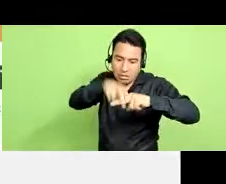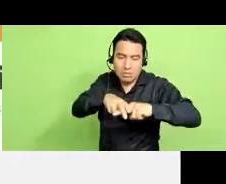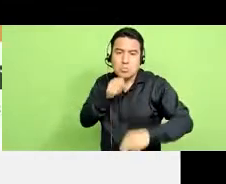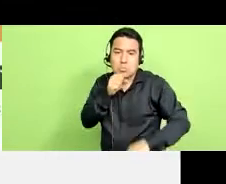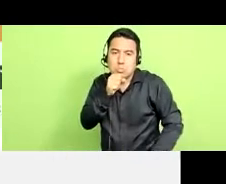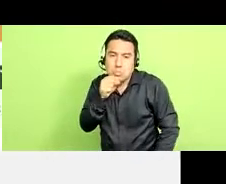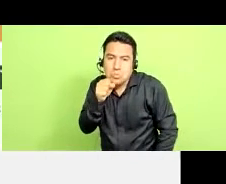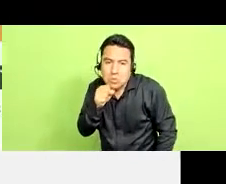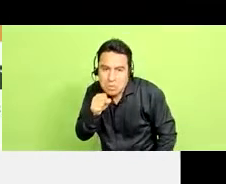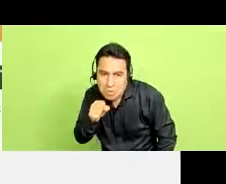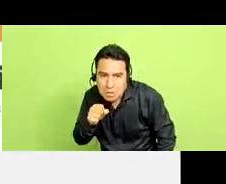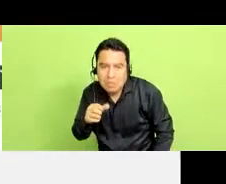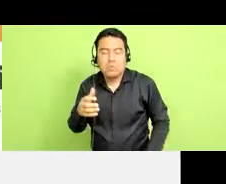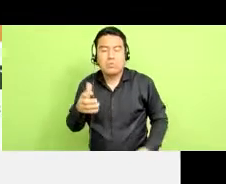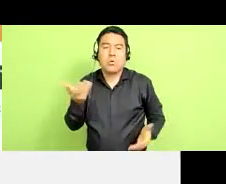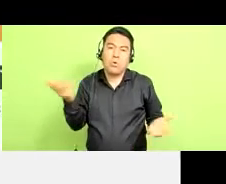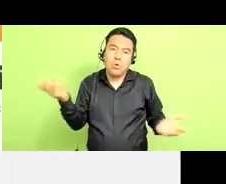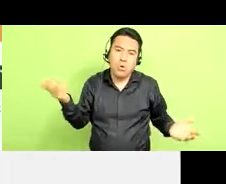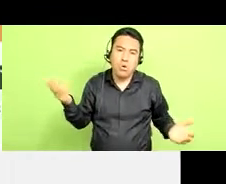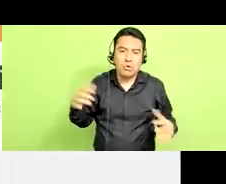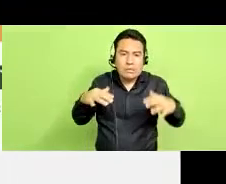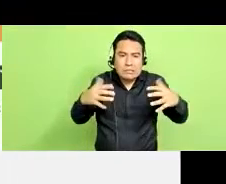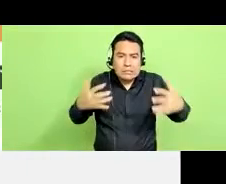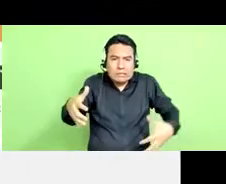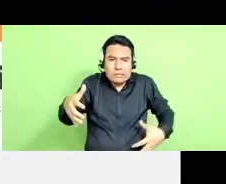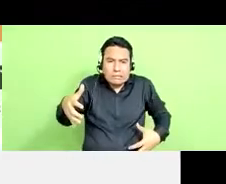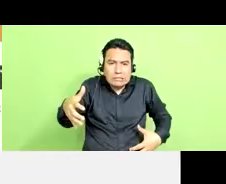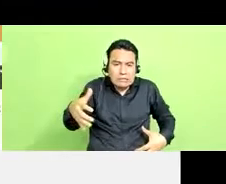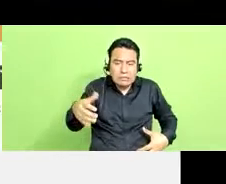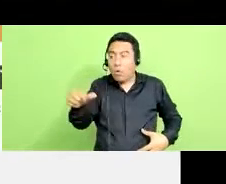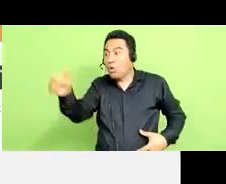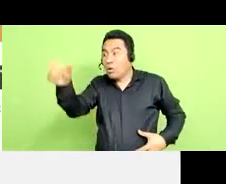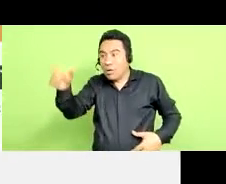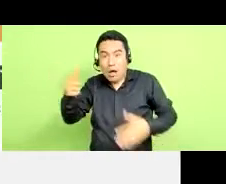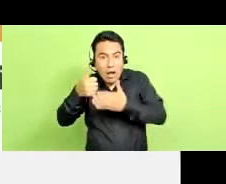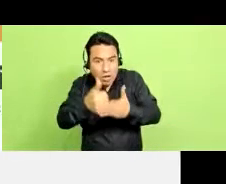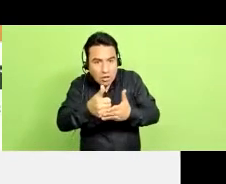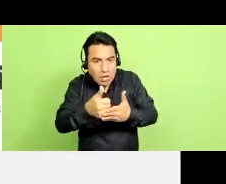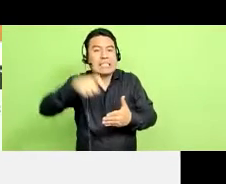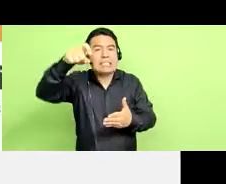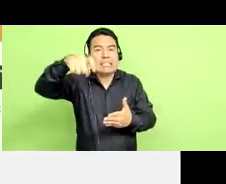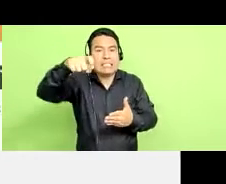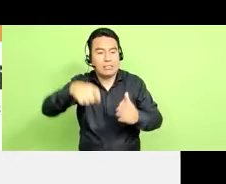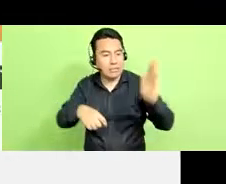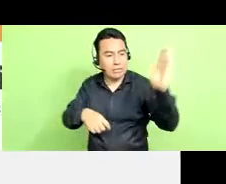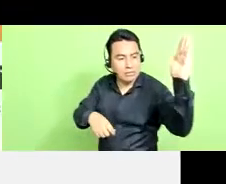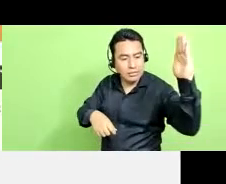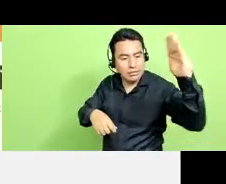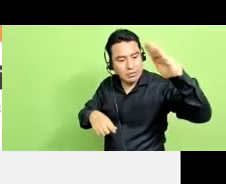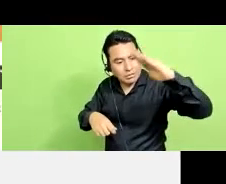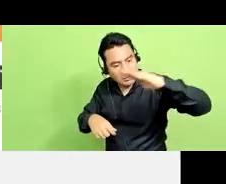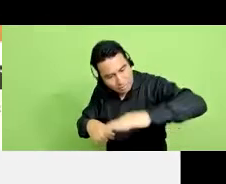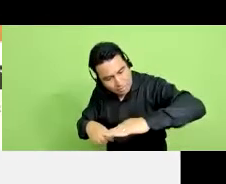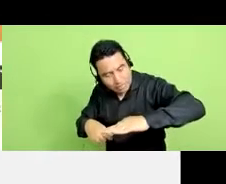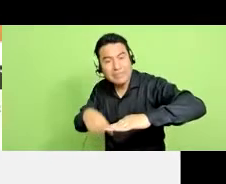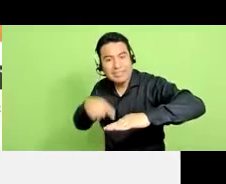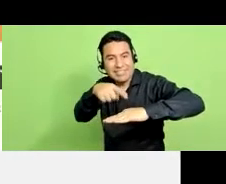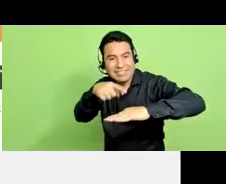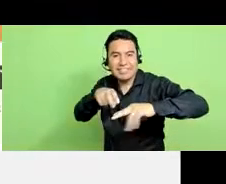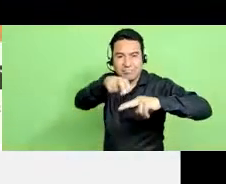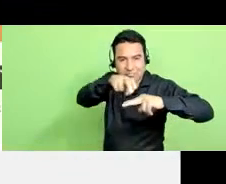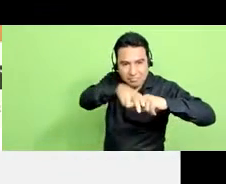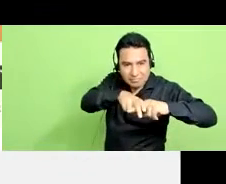mayores que requieran del apoyo de un tercero entonces necesita un espacio adecuado para dictar esta acción